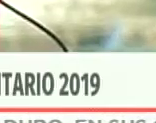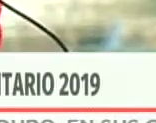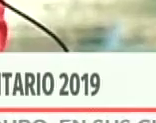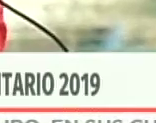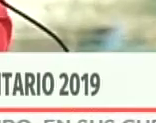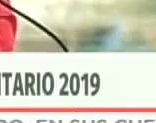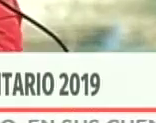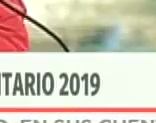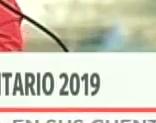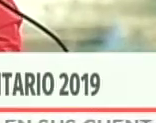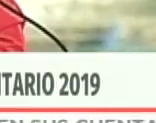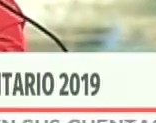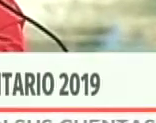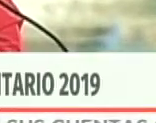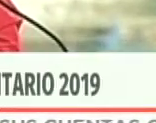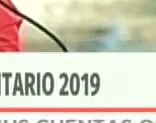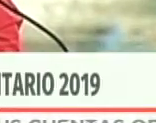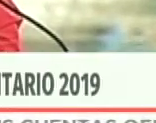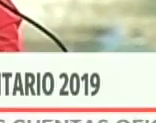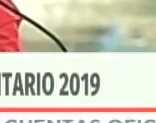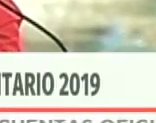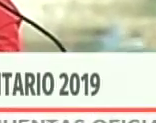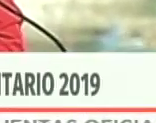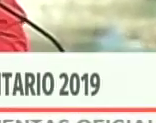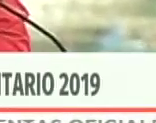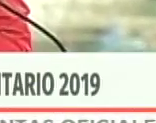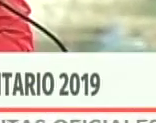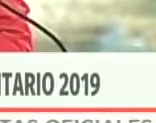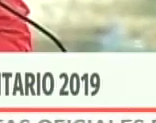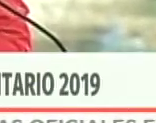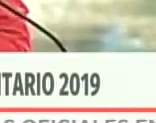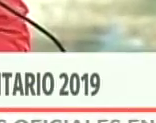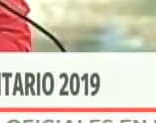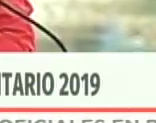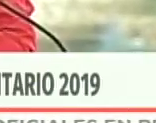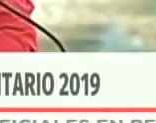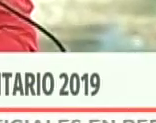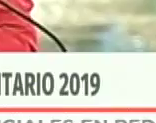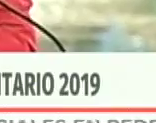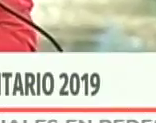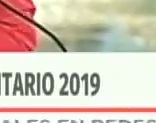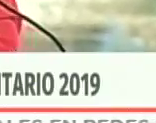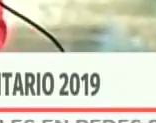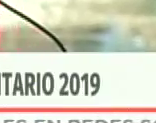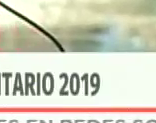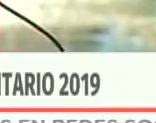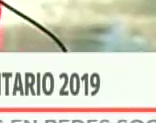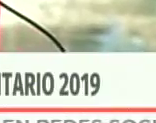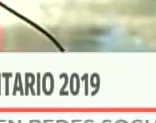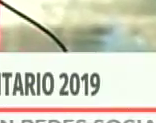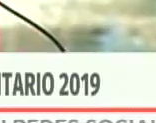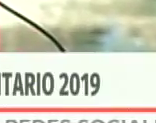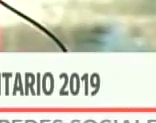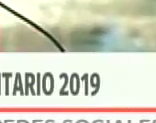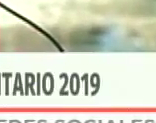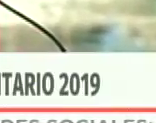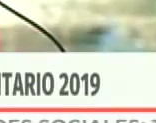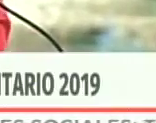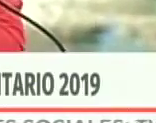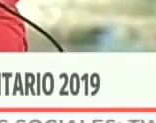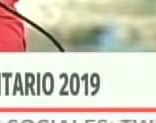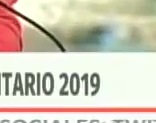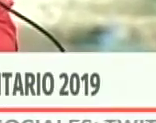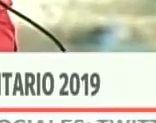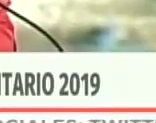ejecución. Agradecerle, presidente, todo el apoyo que le ha dado a la generación de oro, al deporte venezolano, a la educación, a la recreación. Nos decía el profe